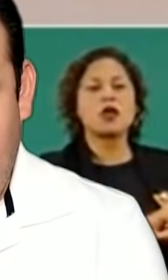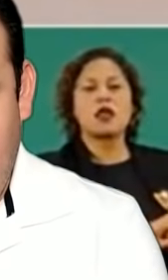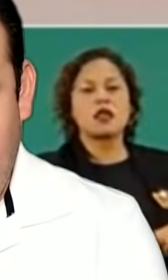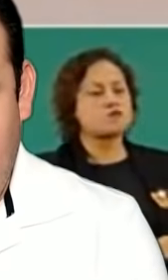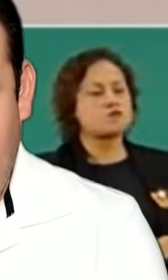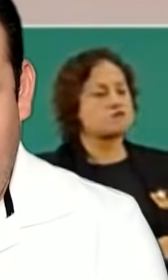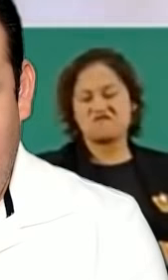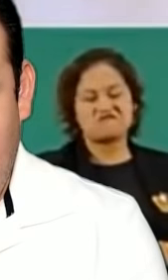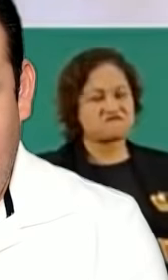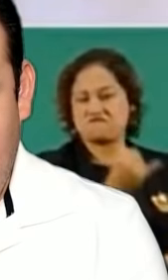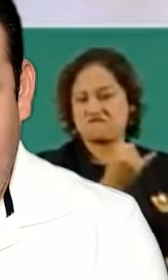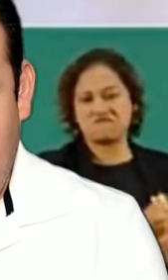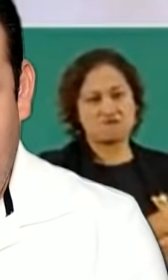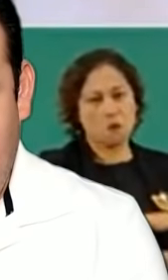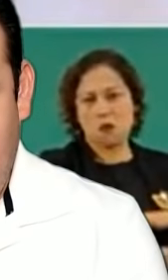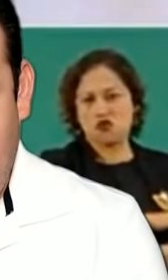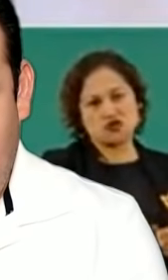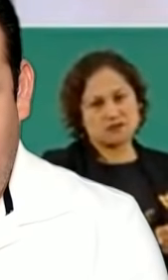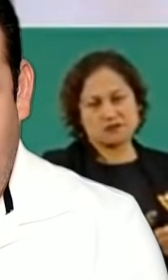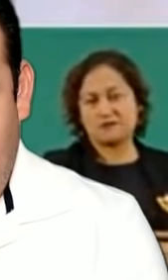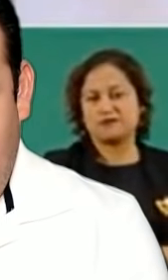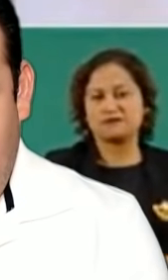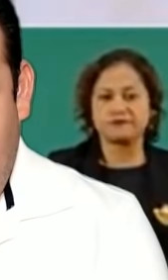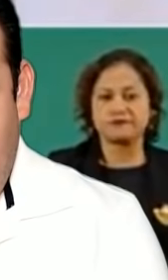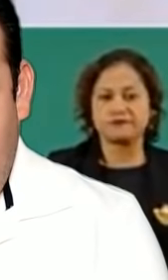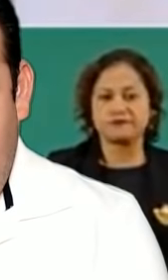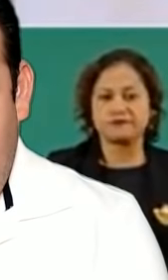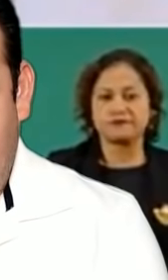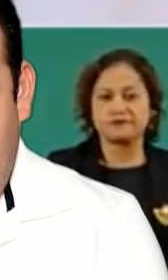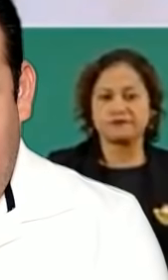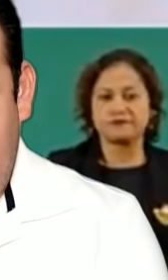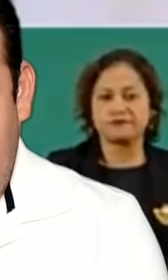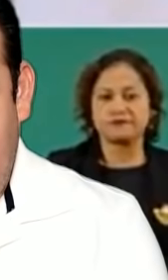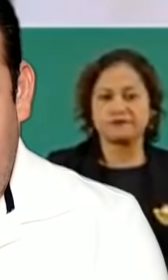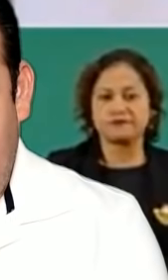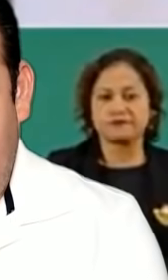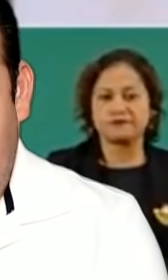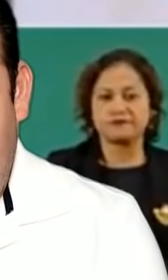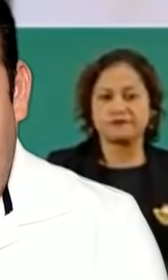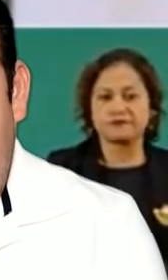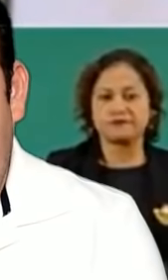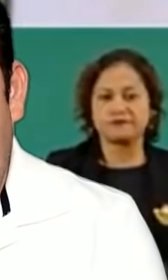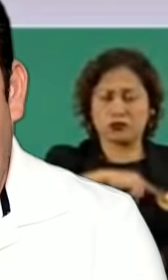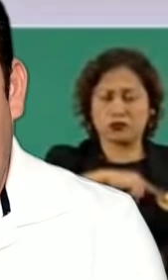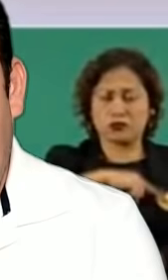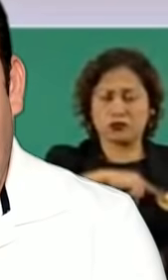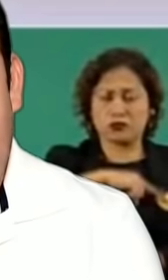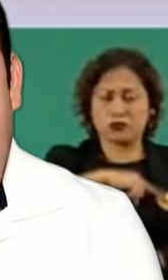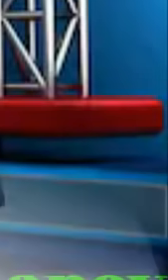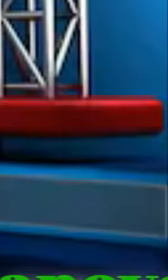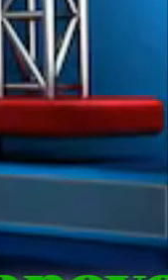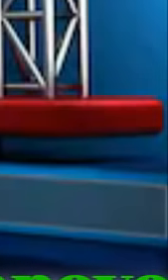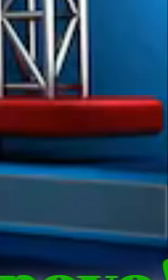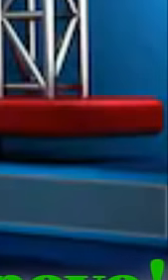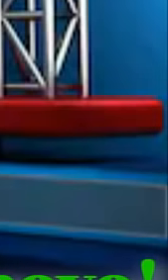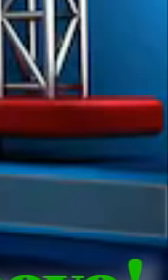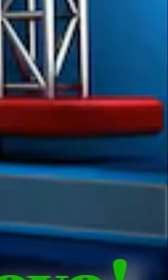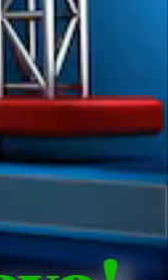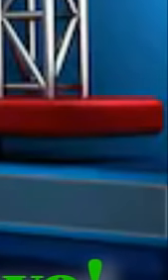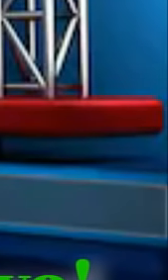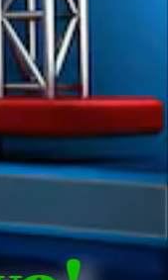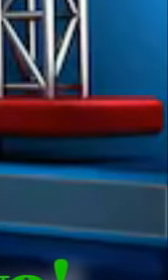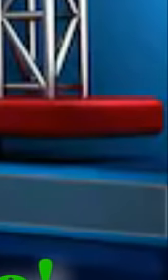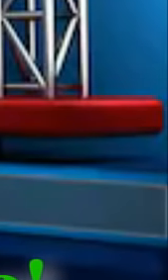el agua de los océanos. La postura del presidente mexicano Andrés Manuel López Obrador